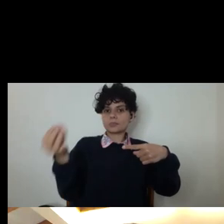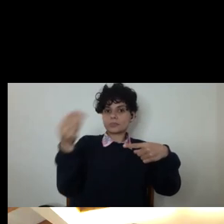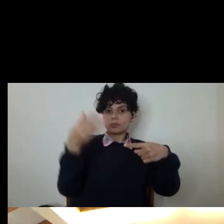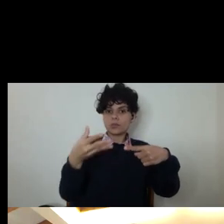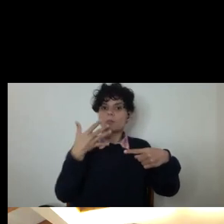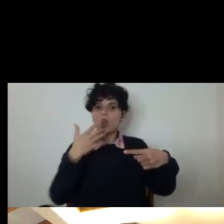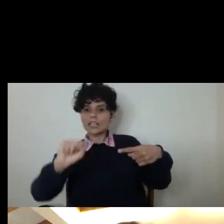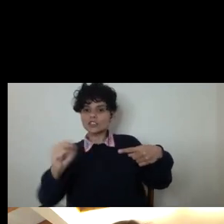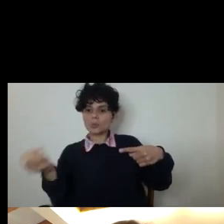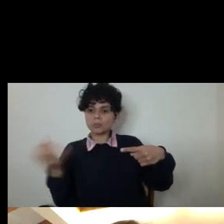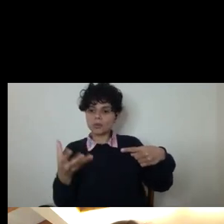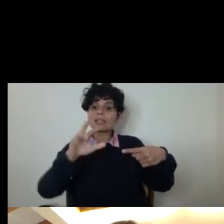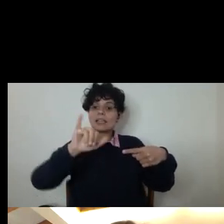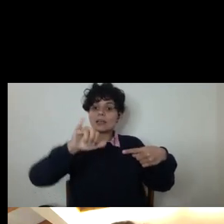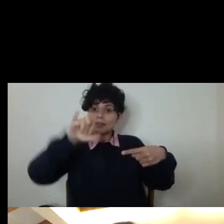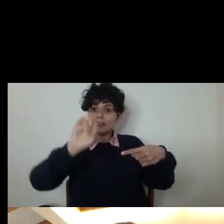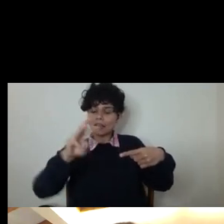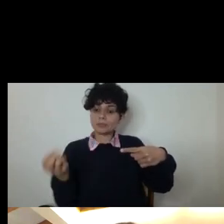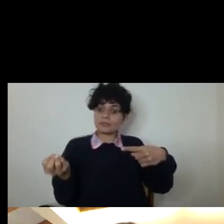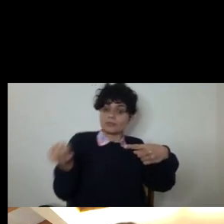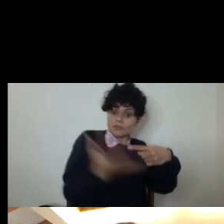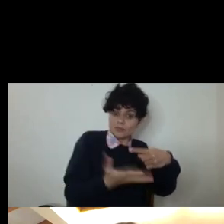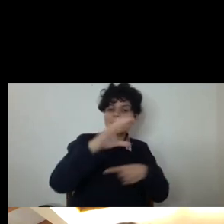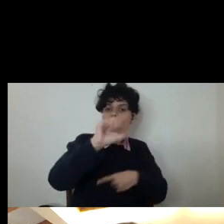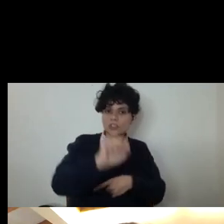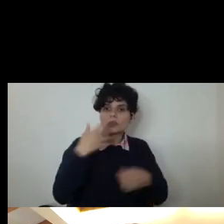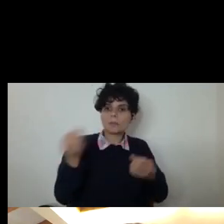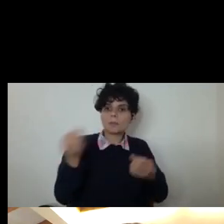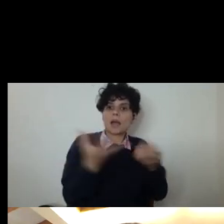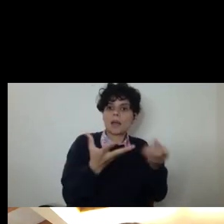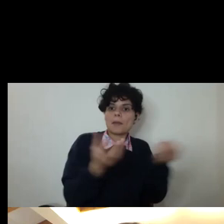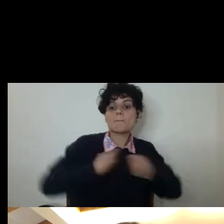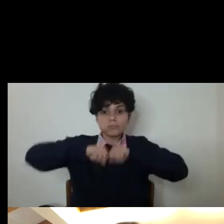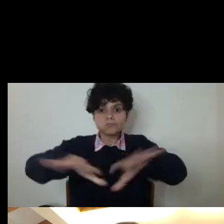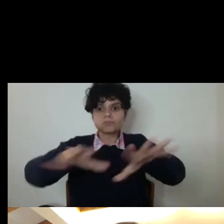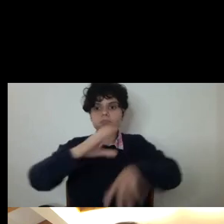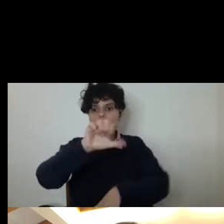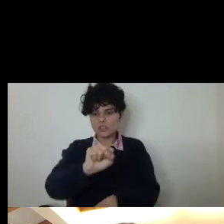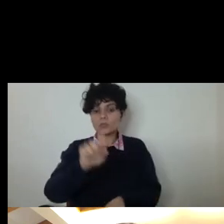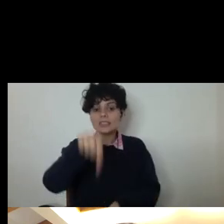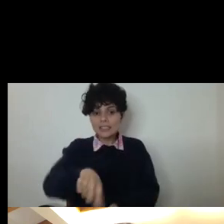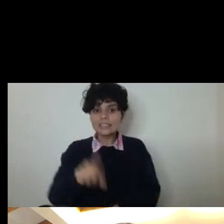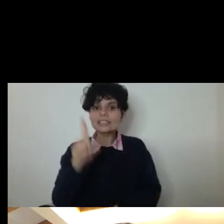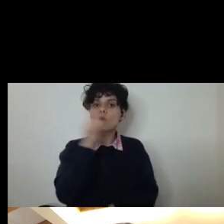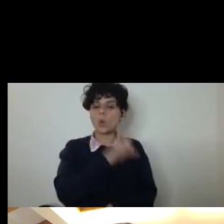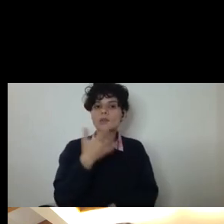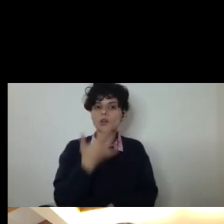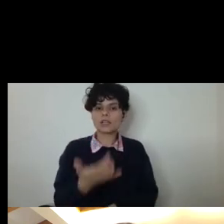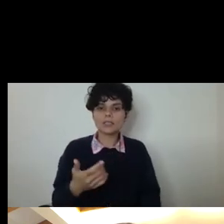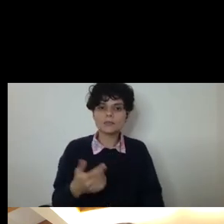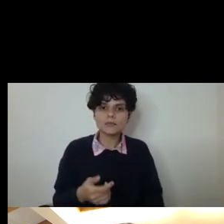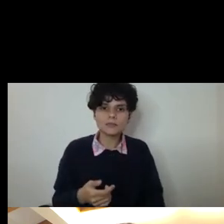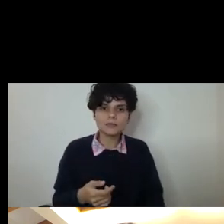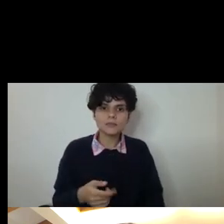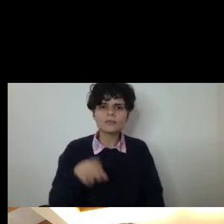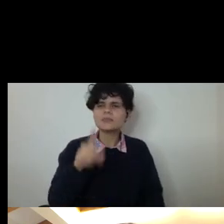los receptores de granulina en la neurona. Y lo último que les quiero mostrar acá es que en el